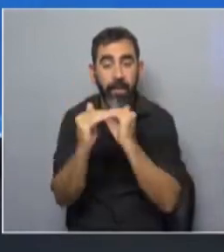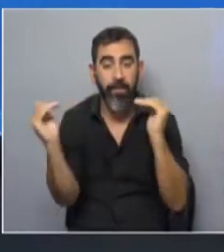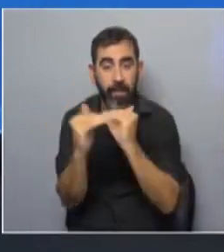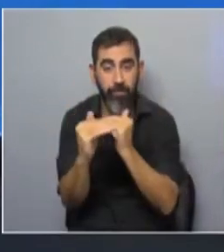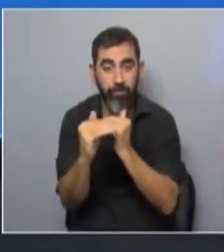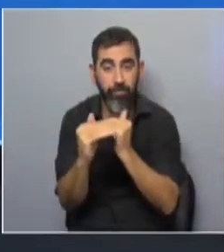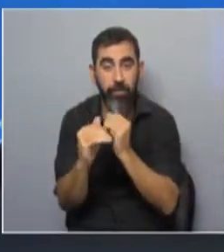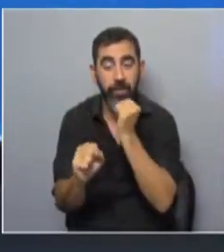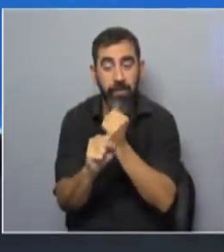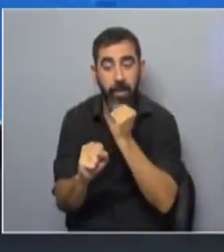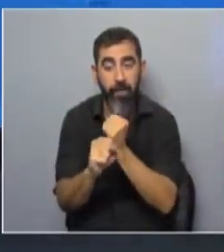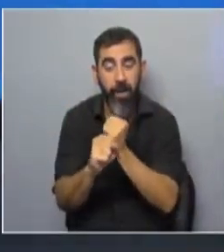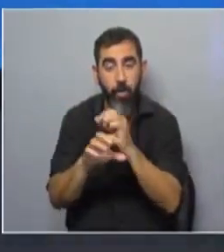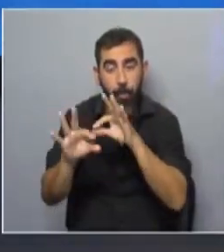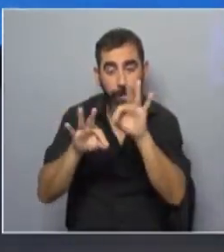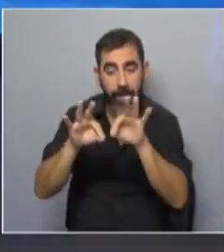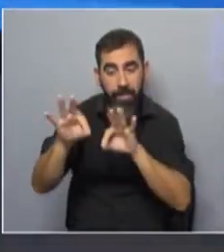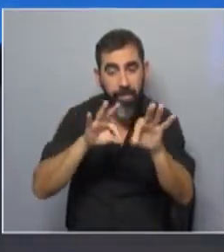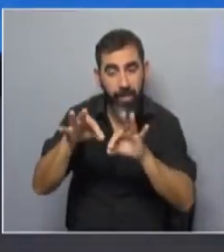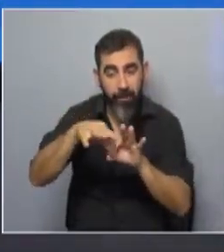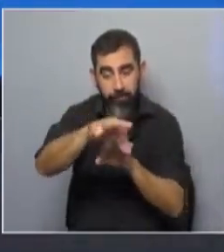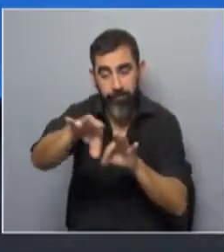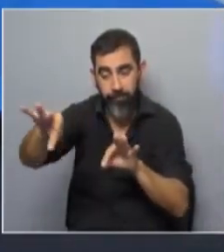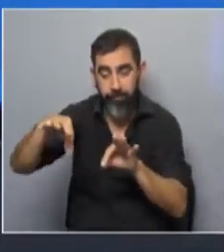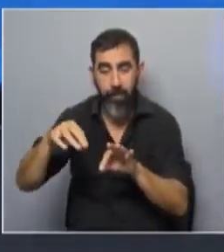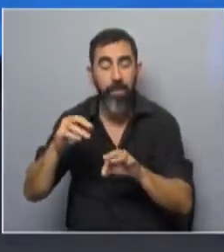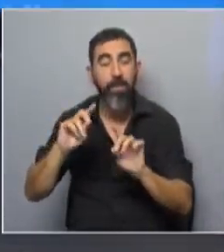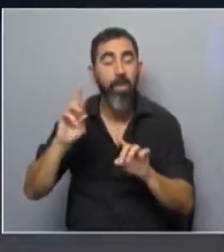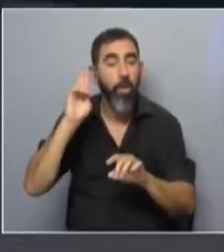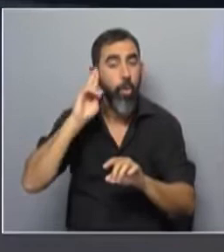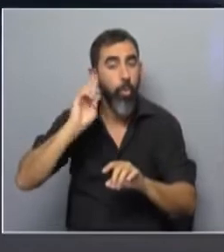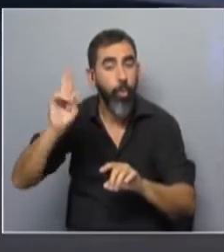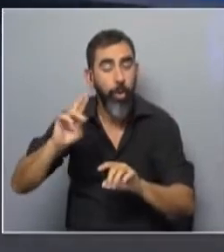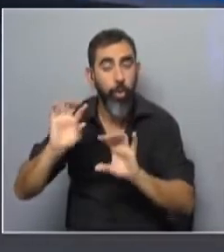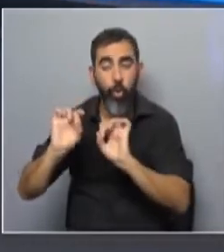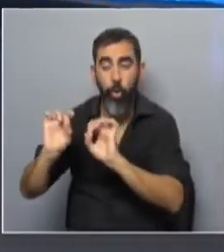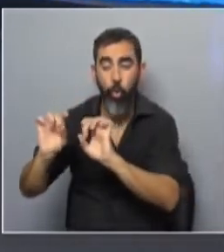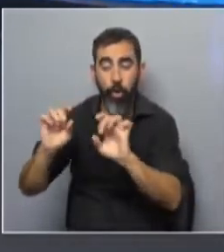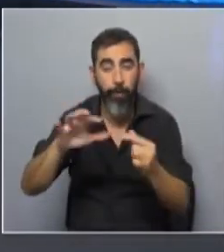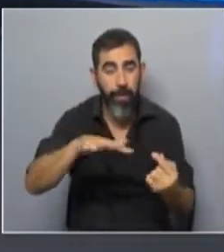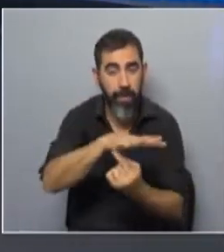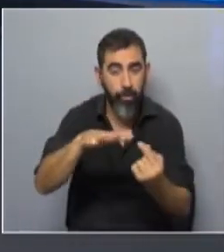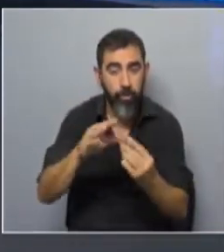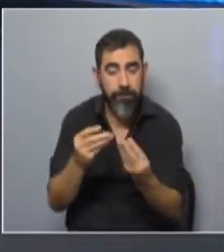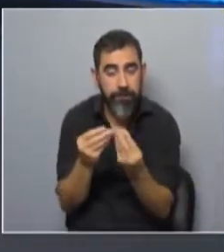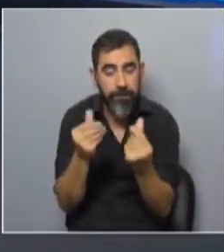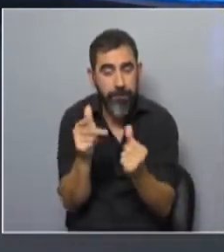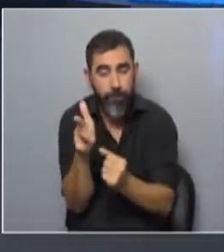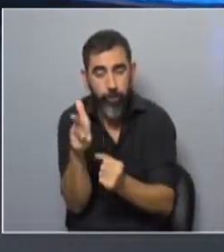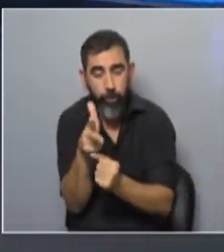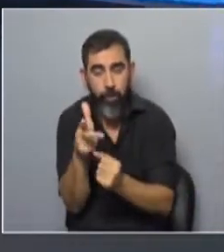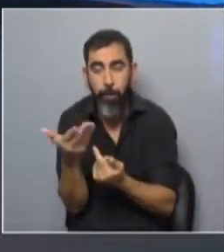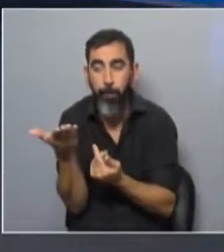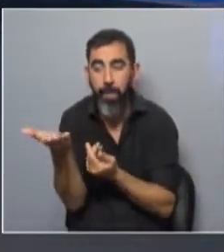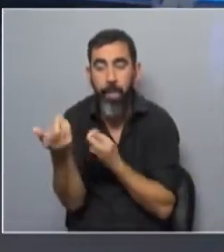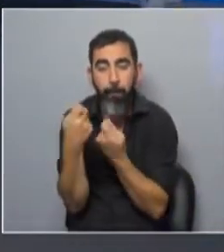y trabajaron desde la medición de polución sonora, de contaminación ambiental con sensores específicos que nos pidieron a